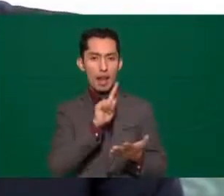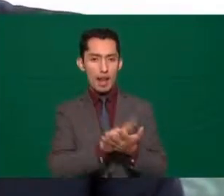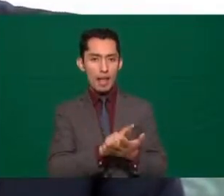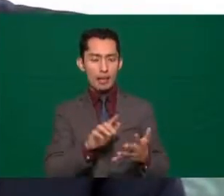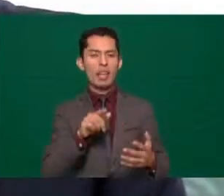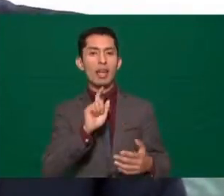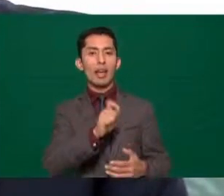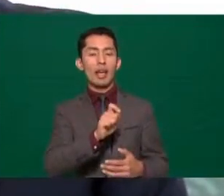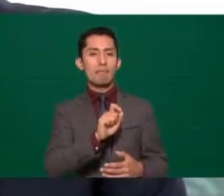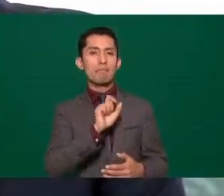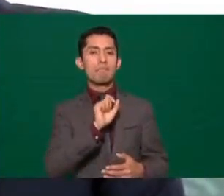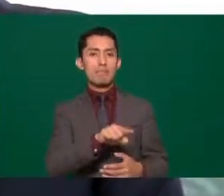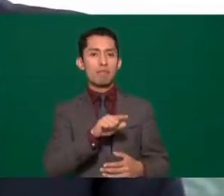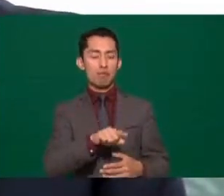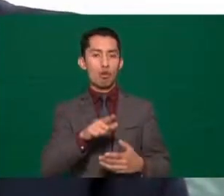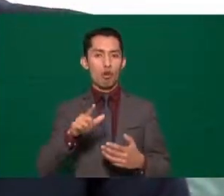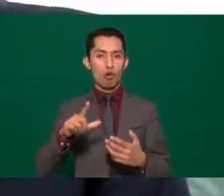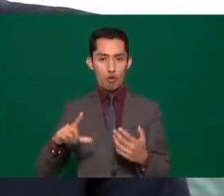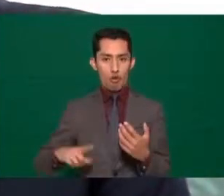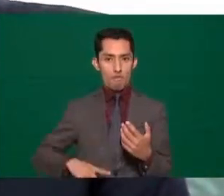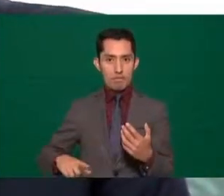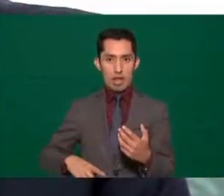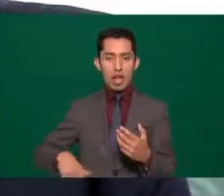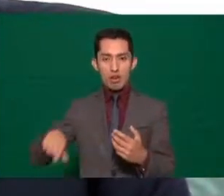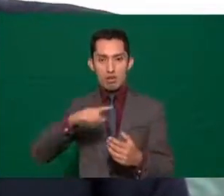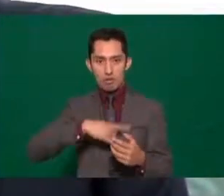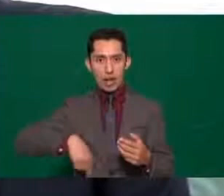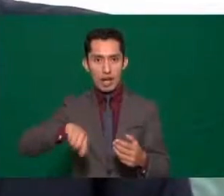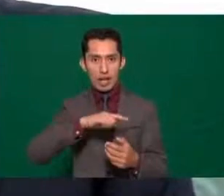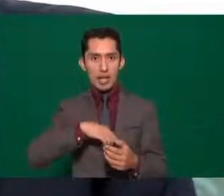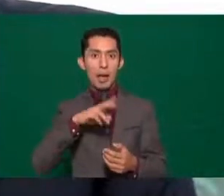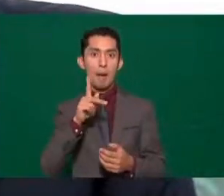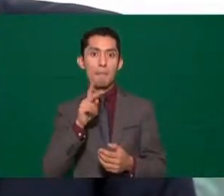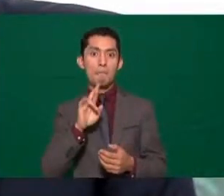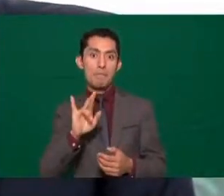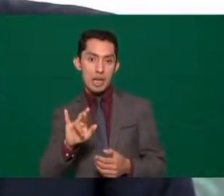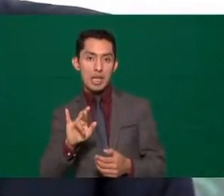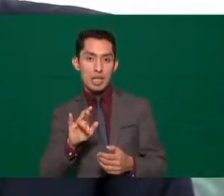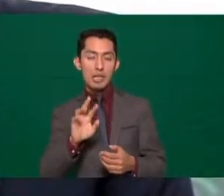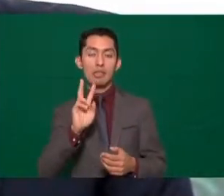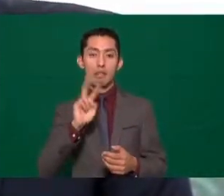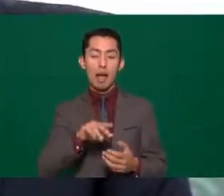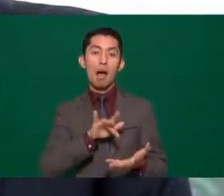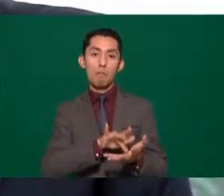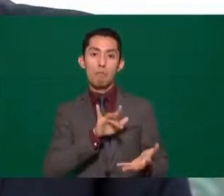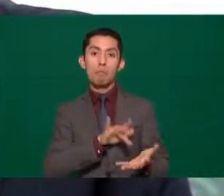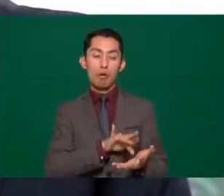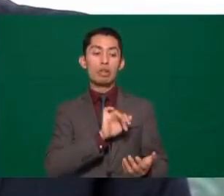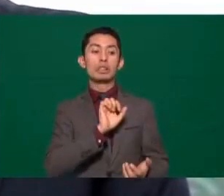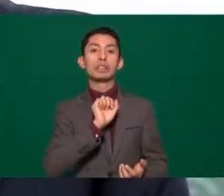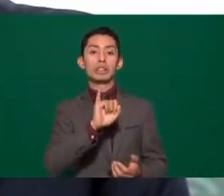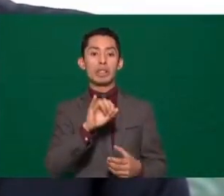al que pertenece el gobernador de Hidalgo. Por eso nos entendemos.